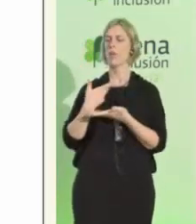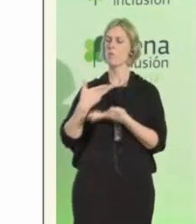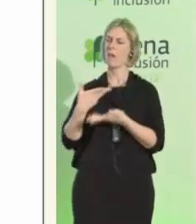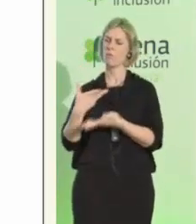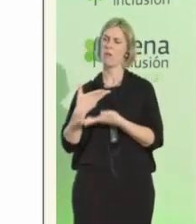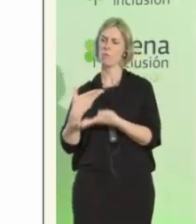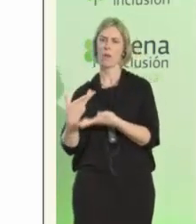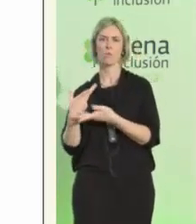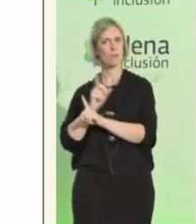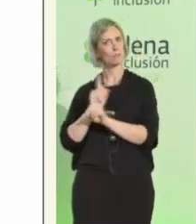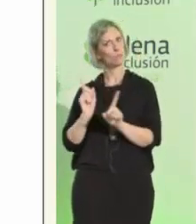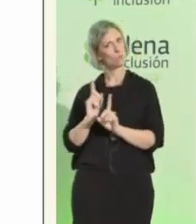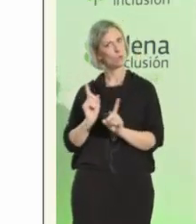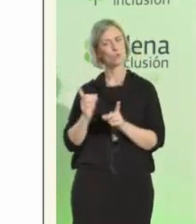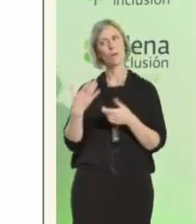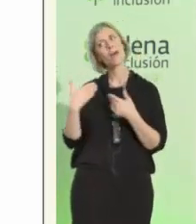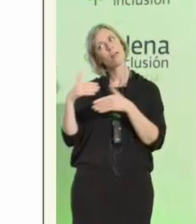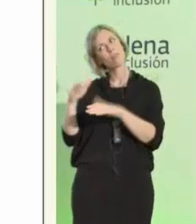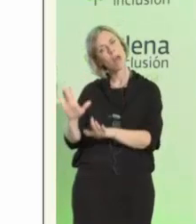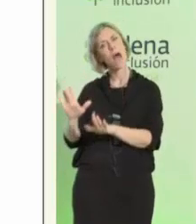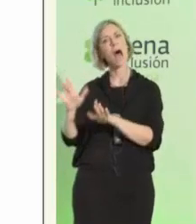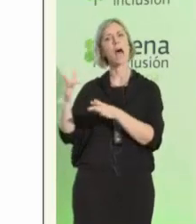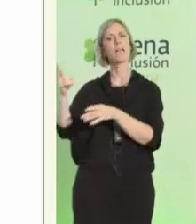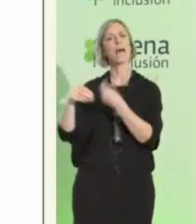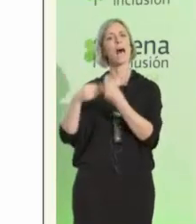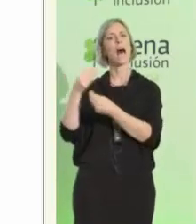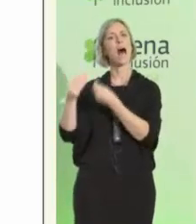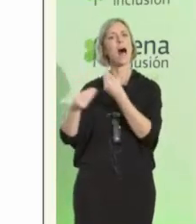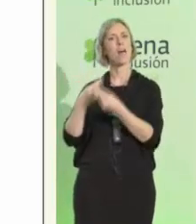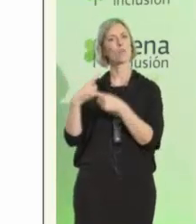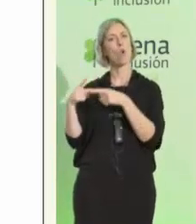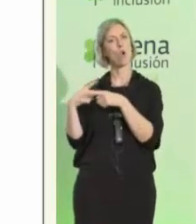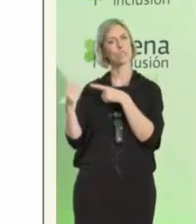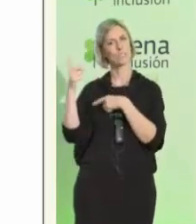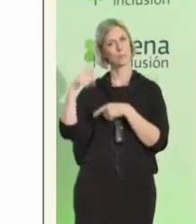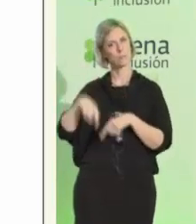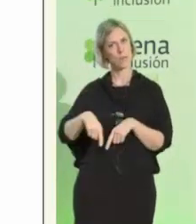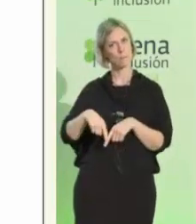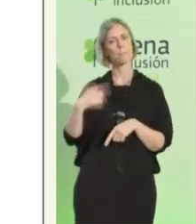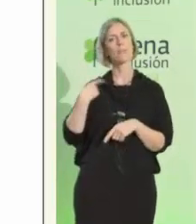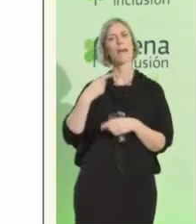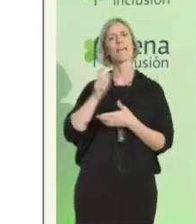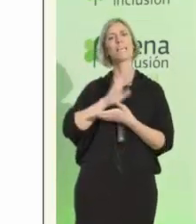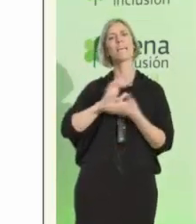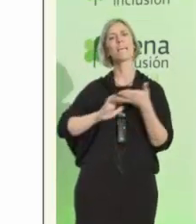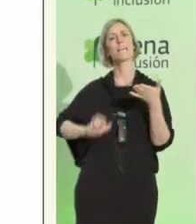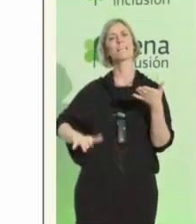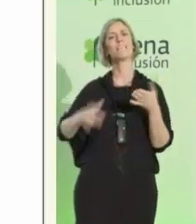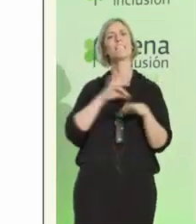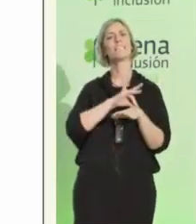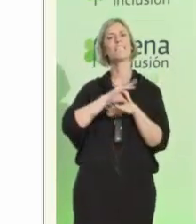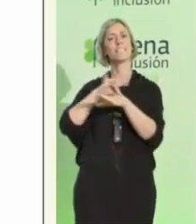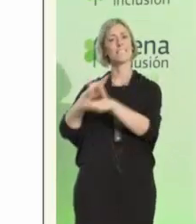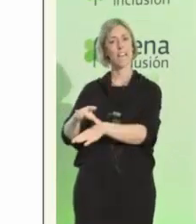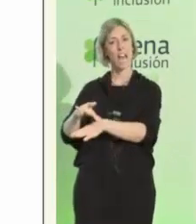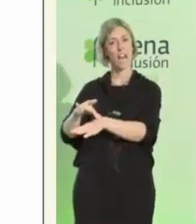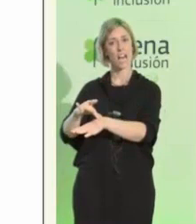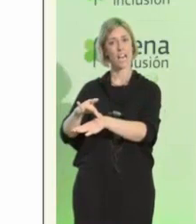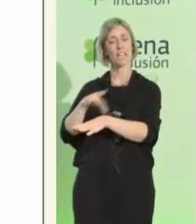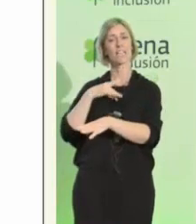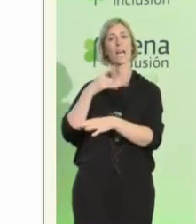guía que elaboró nuestro grupo de